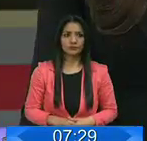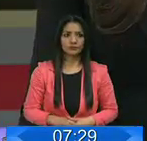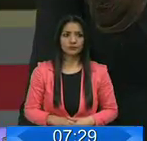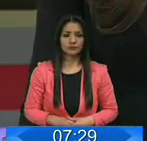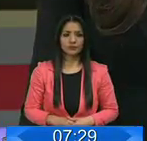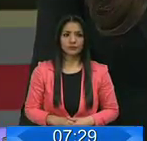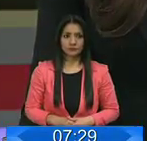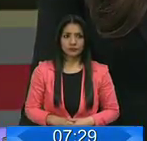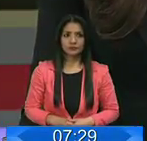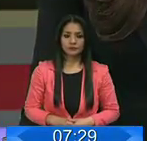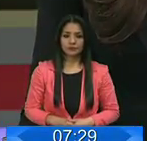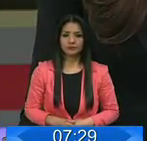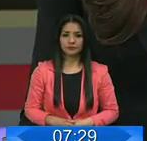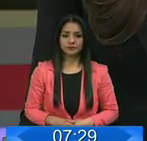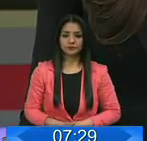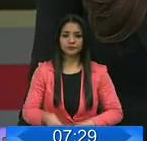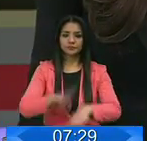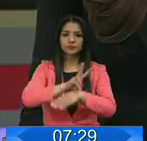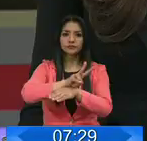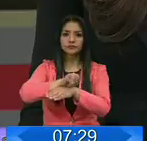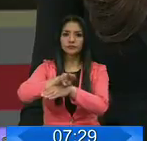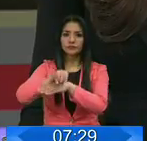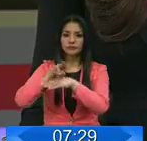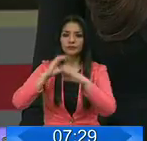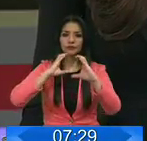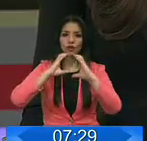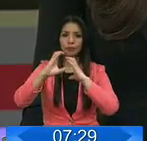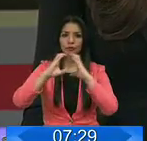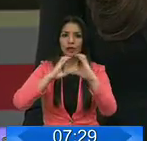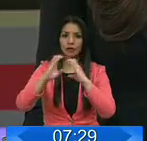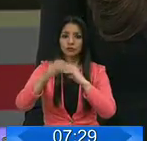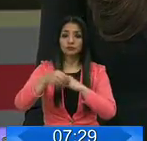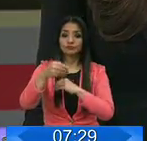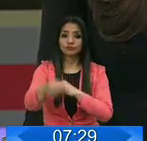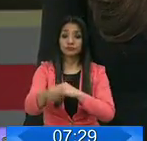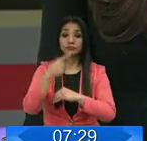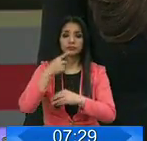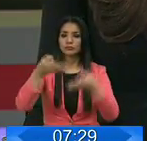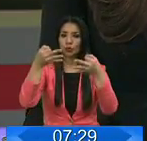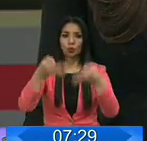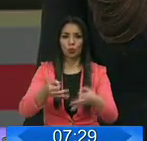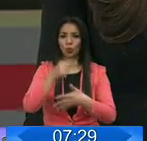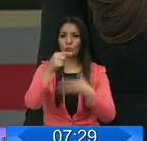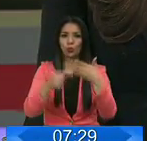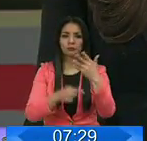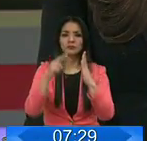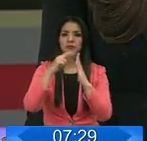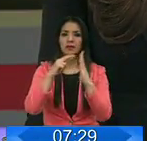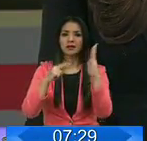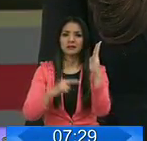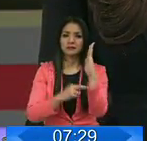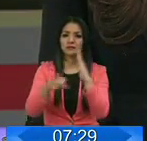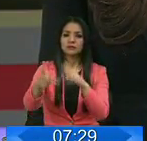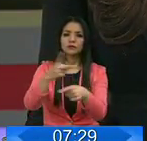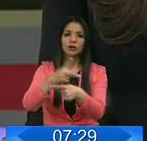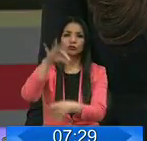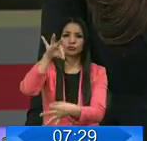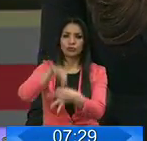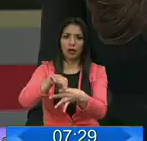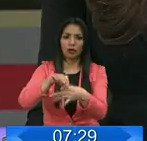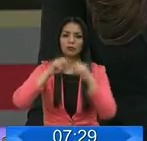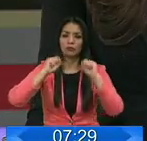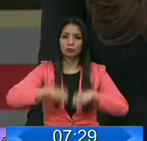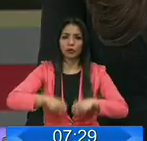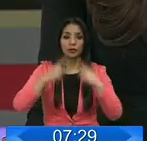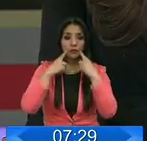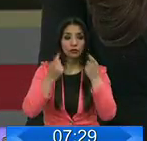Y la Superintendencia de Comunicación adelanta que no podrá cumplir con todos los requerimientos del Consejo Nacional Electoral para realizar el